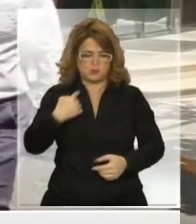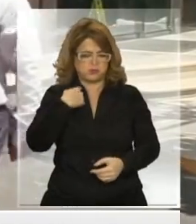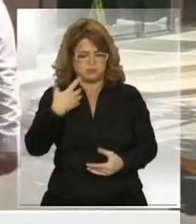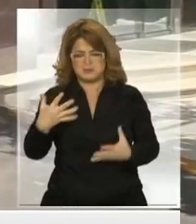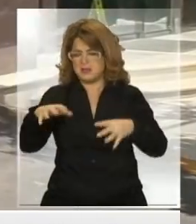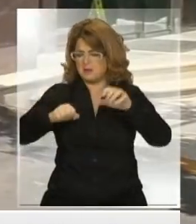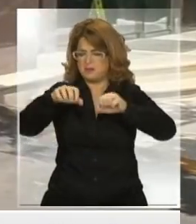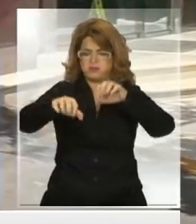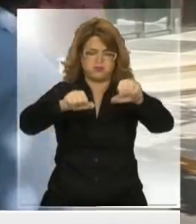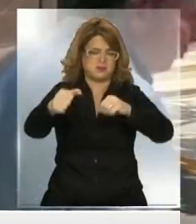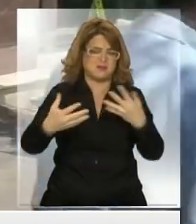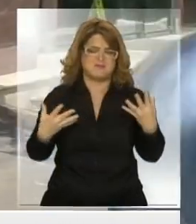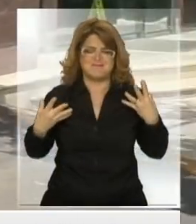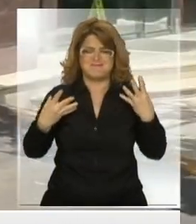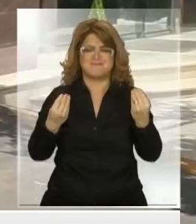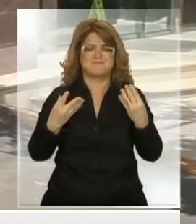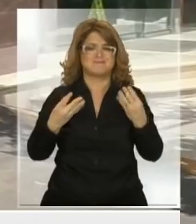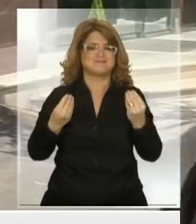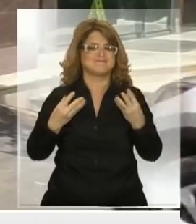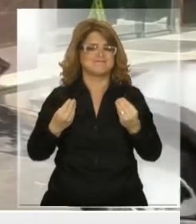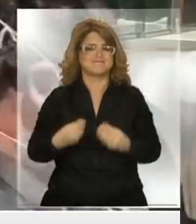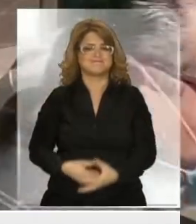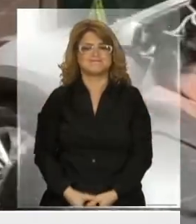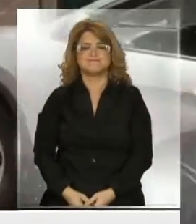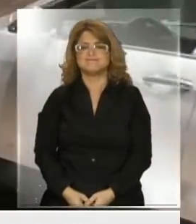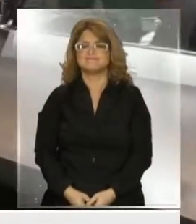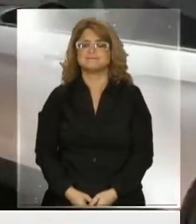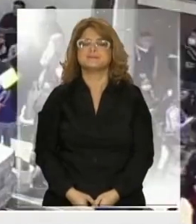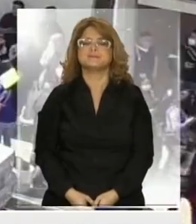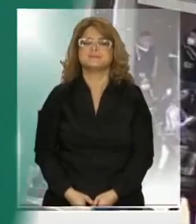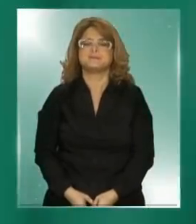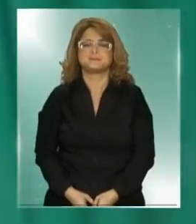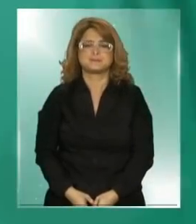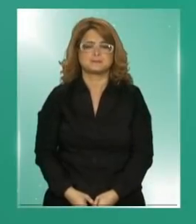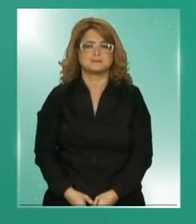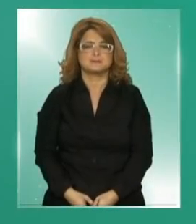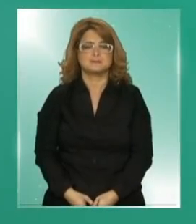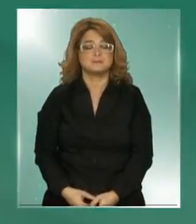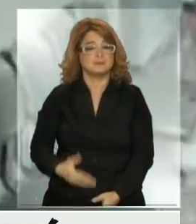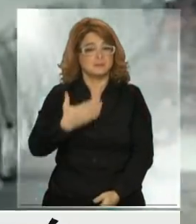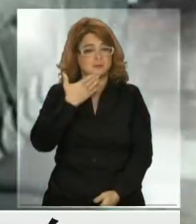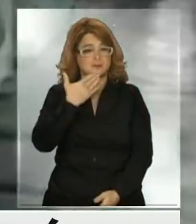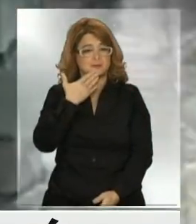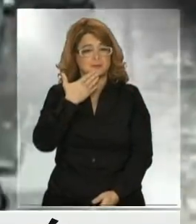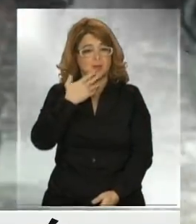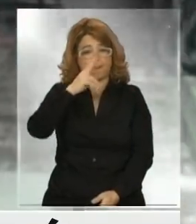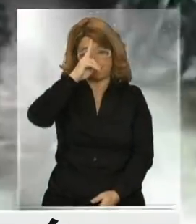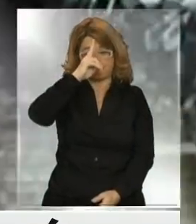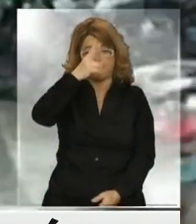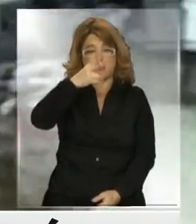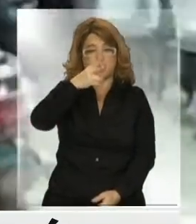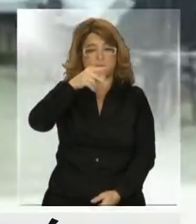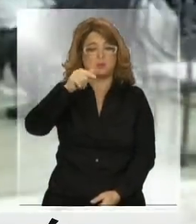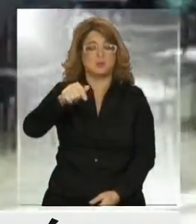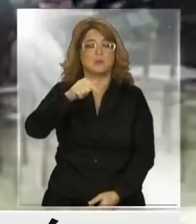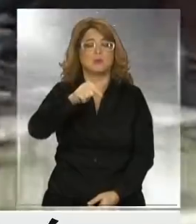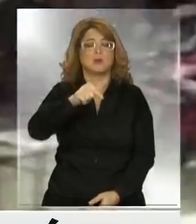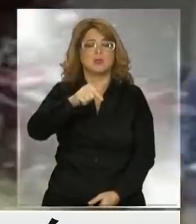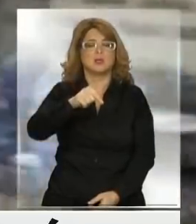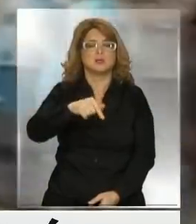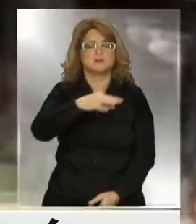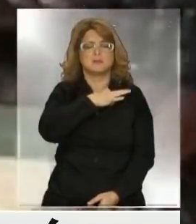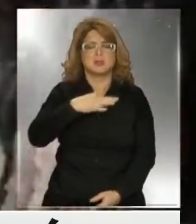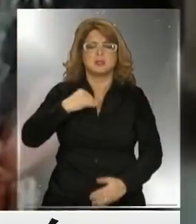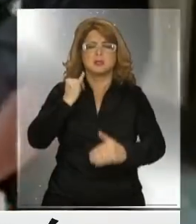que el que ellos han reportado. Y muy cerquita, nuestros vecinos en Perú, el Ministerio del Interior informó